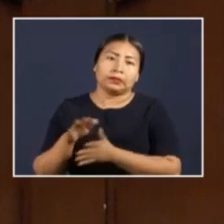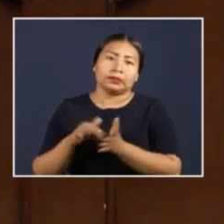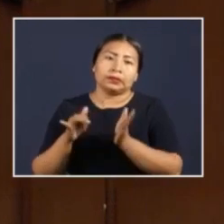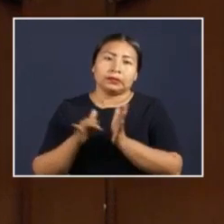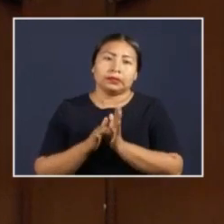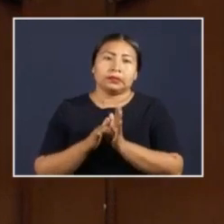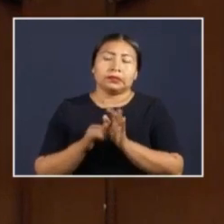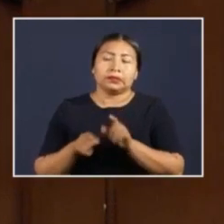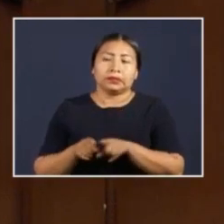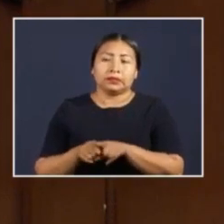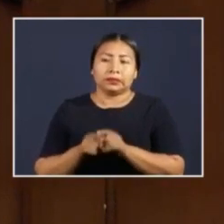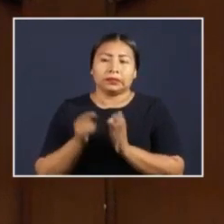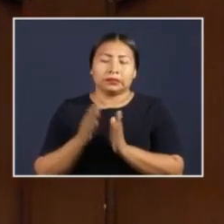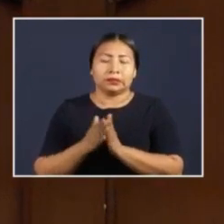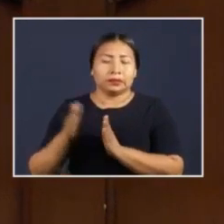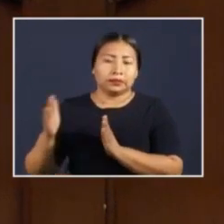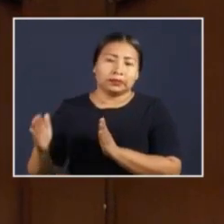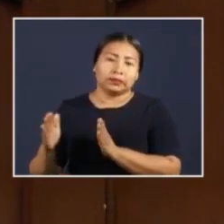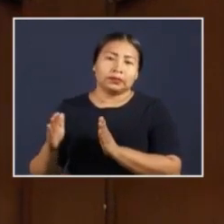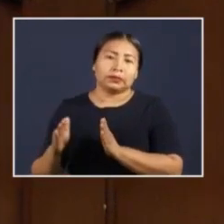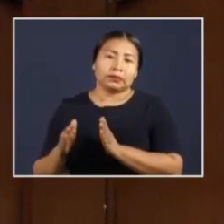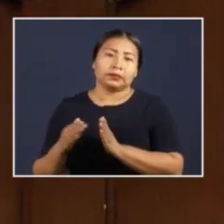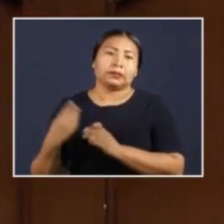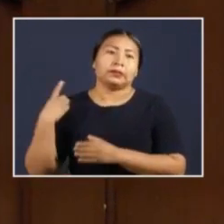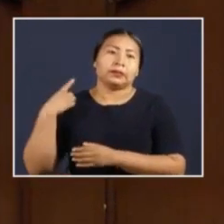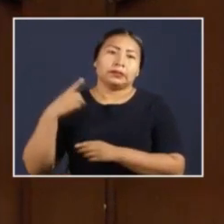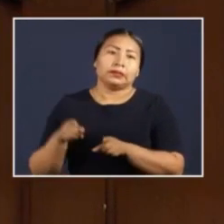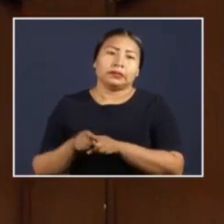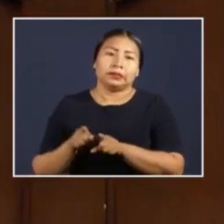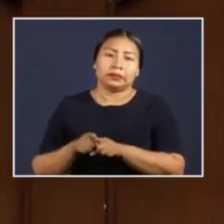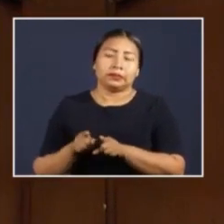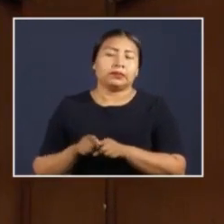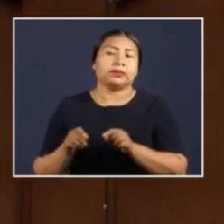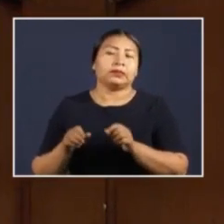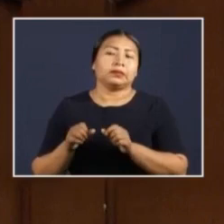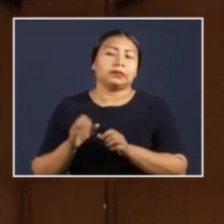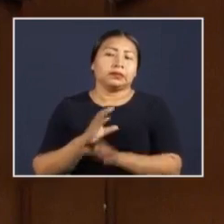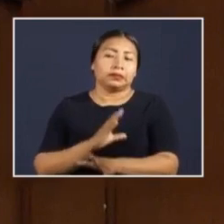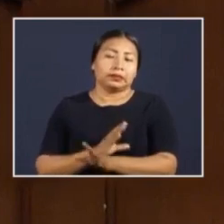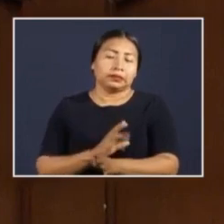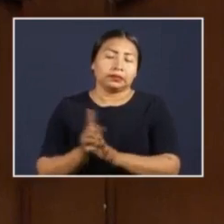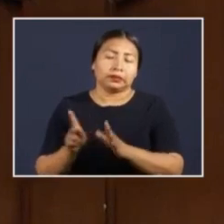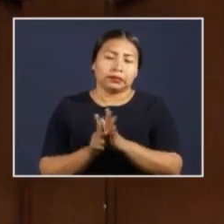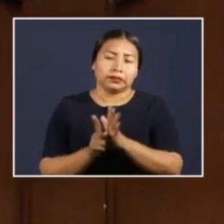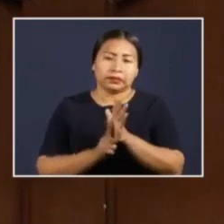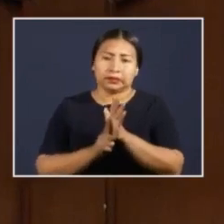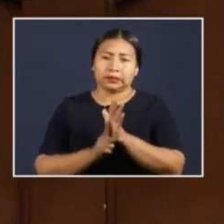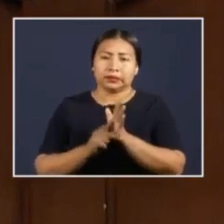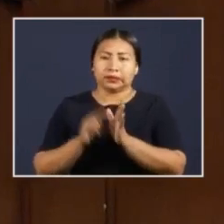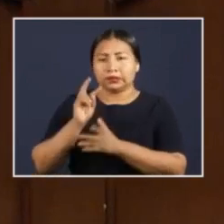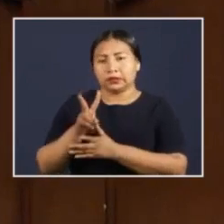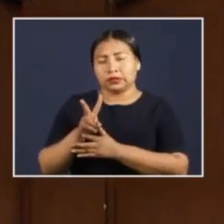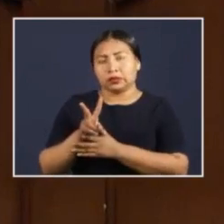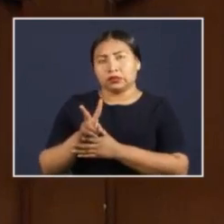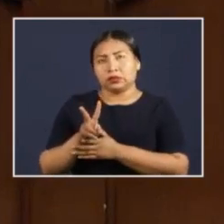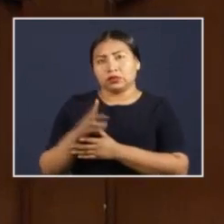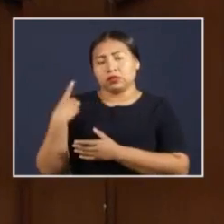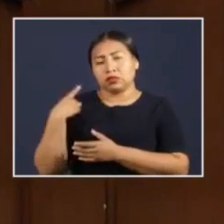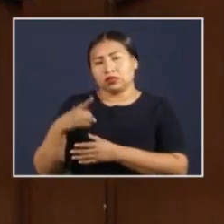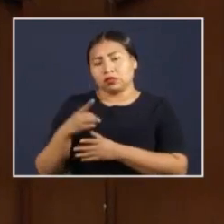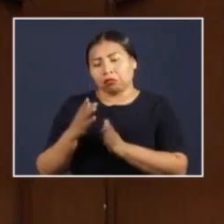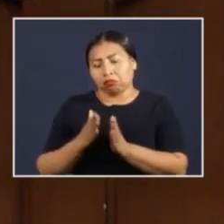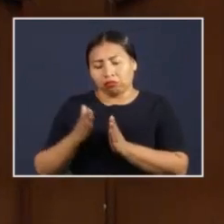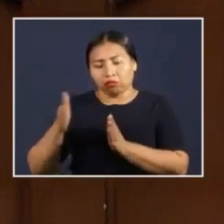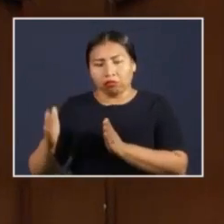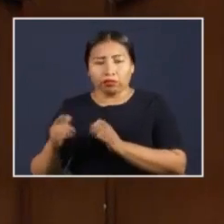se hace una separación de la dirección de asunto de seguridad pública creándose dos direcciones separadas ahora una